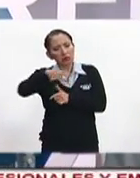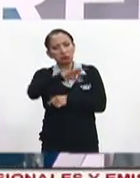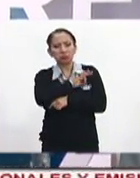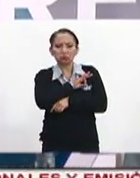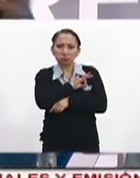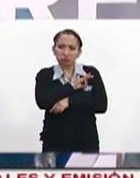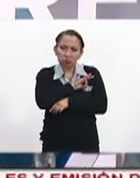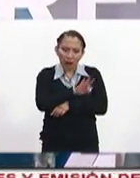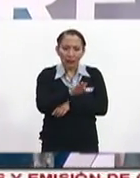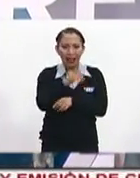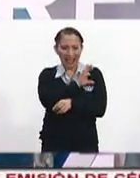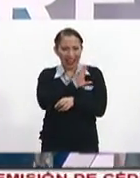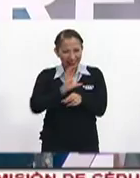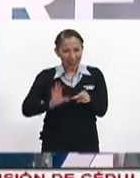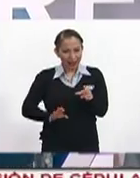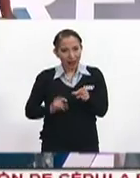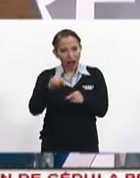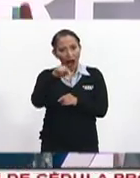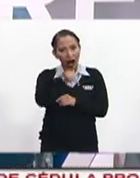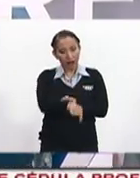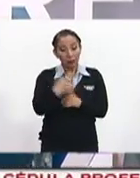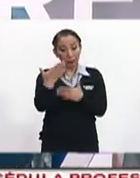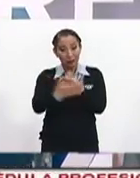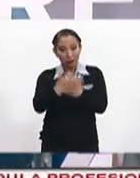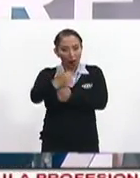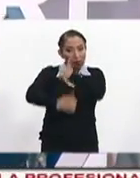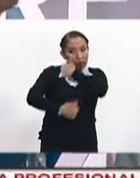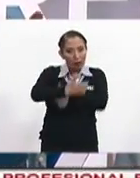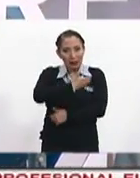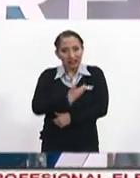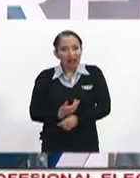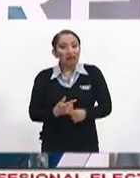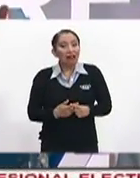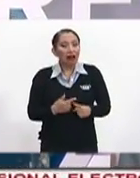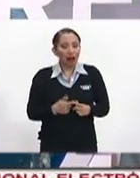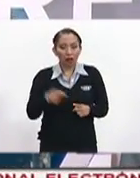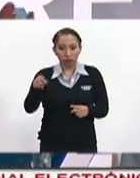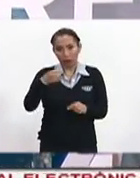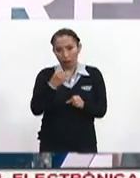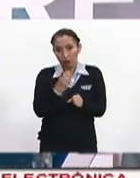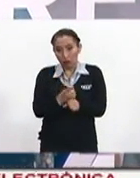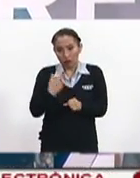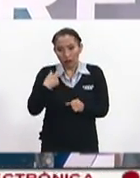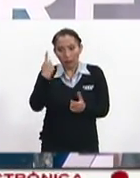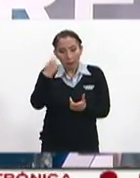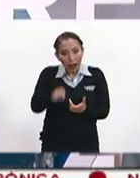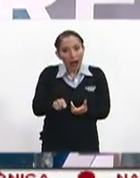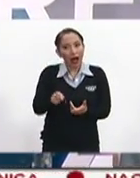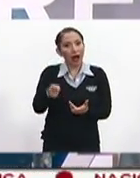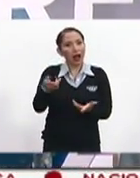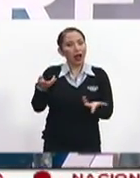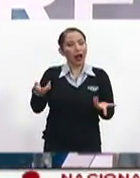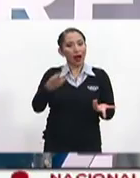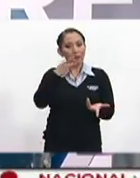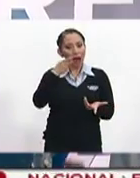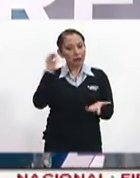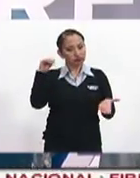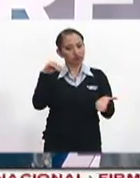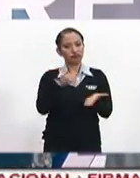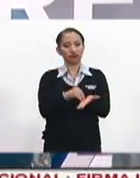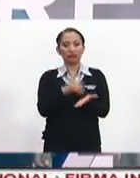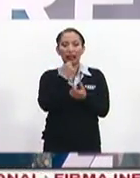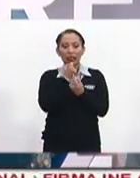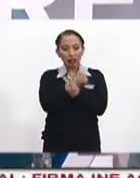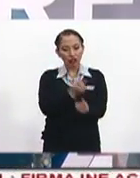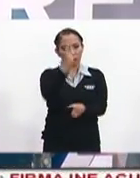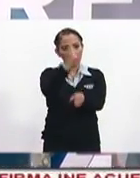en la campaña hacia la presidencia es una oportunidad, representan una oportunidad para colocar la